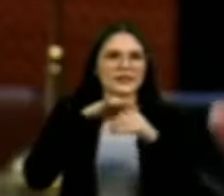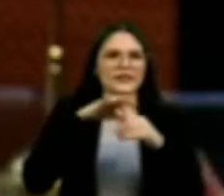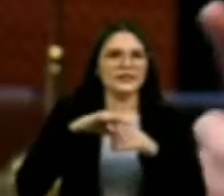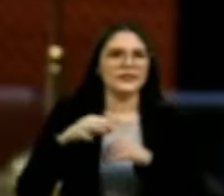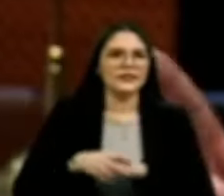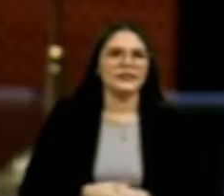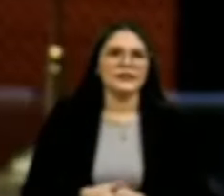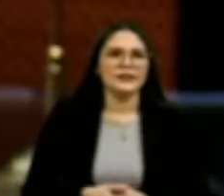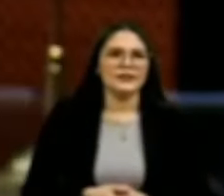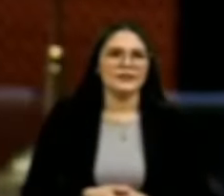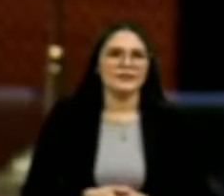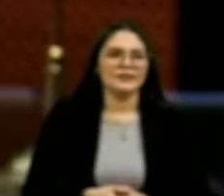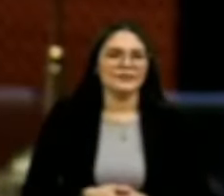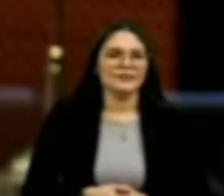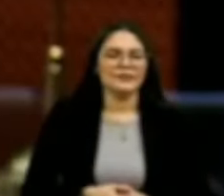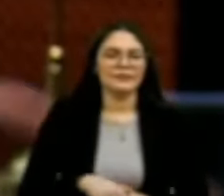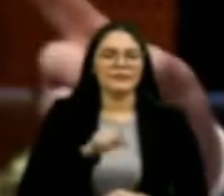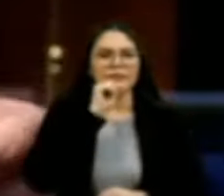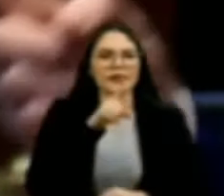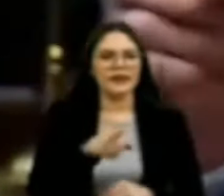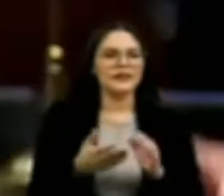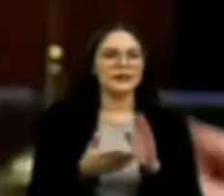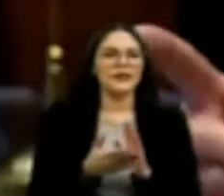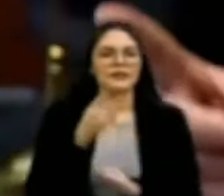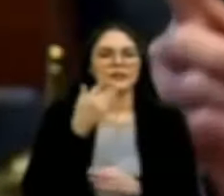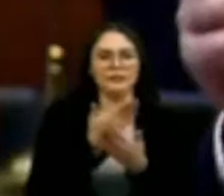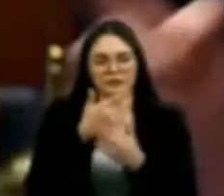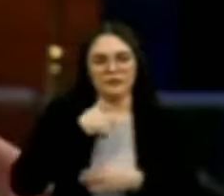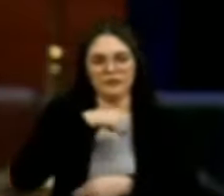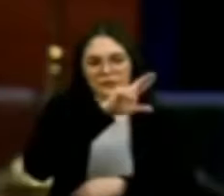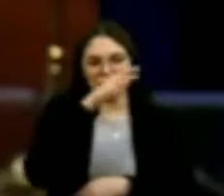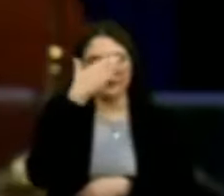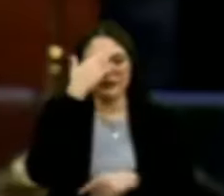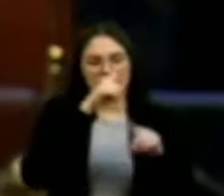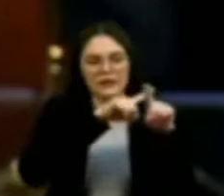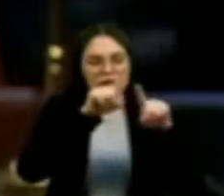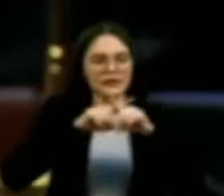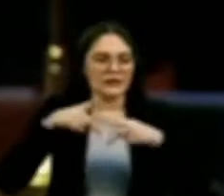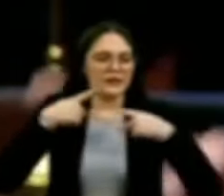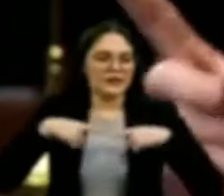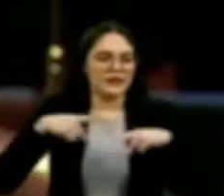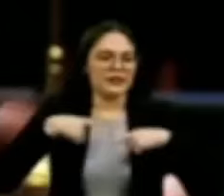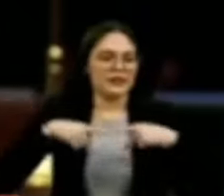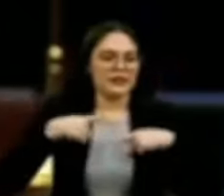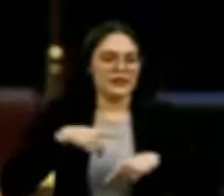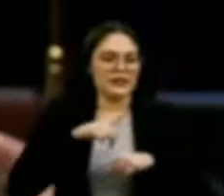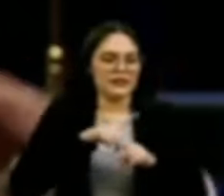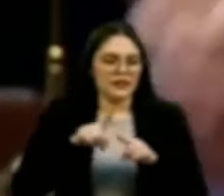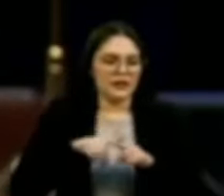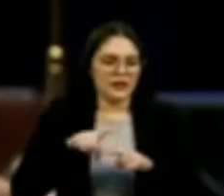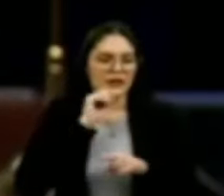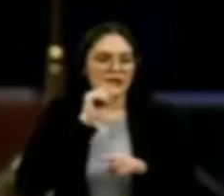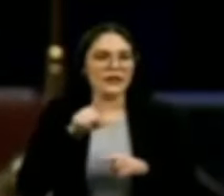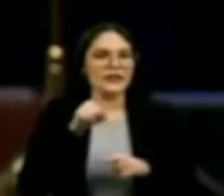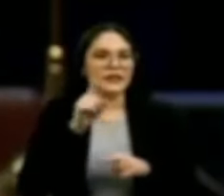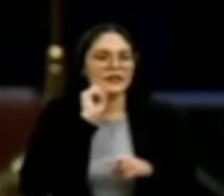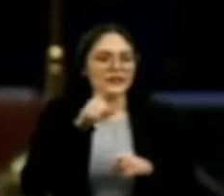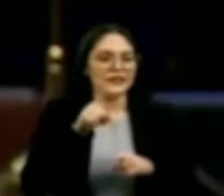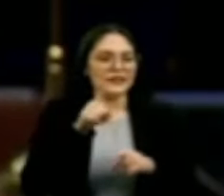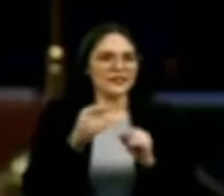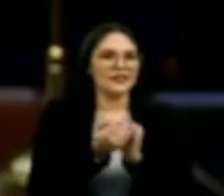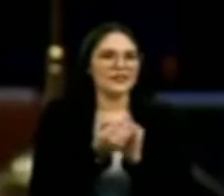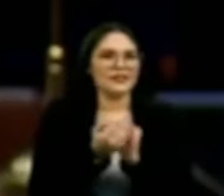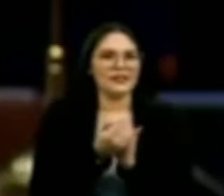No reconozco a muchas y a muchos de la izquierda que históricamente lucharon contra el